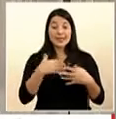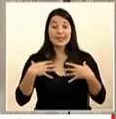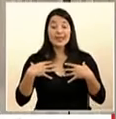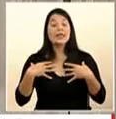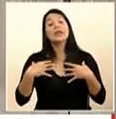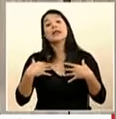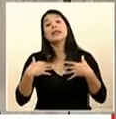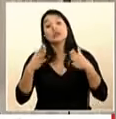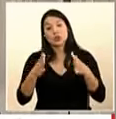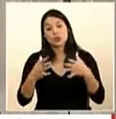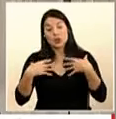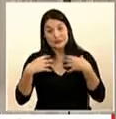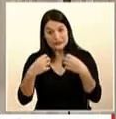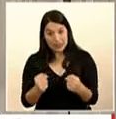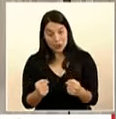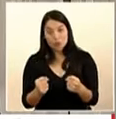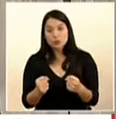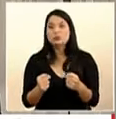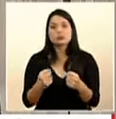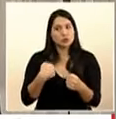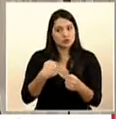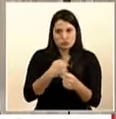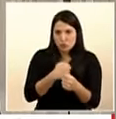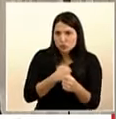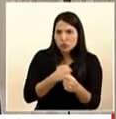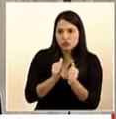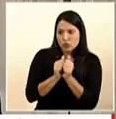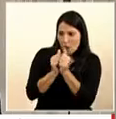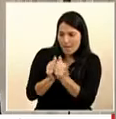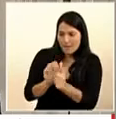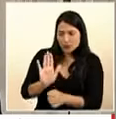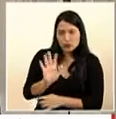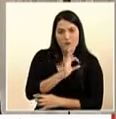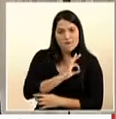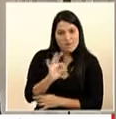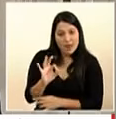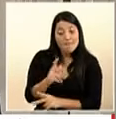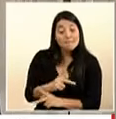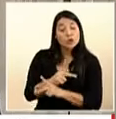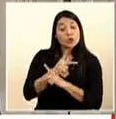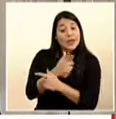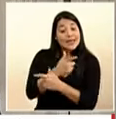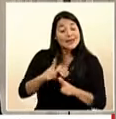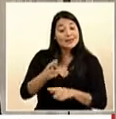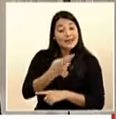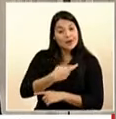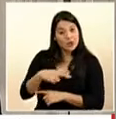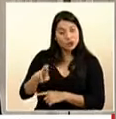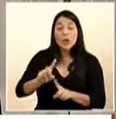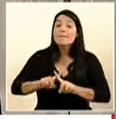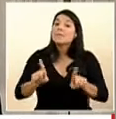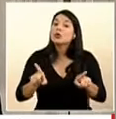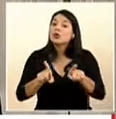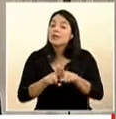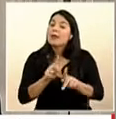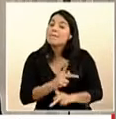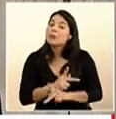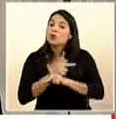este marco acompañar a las personas en su fe proteger la libertad religiosa pero también proteger la salud